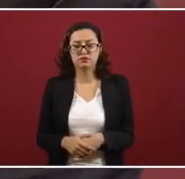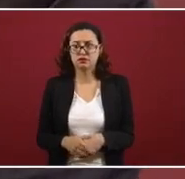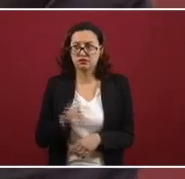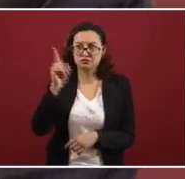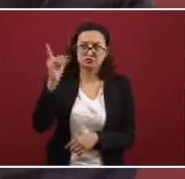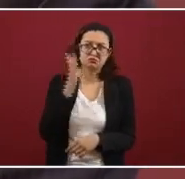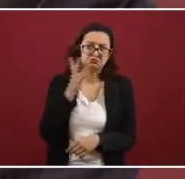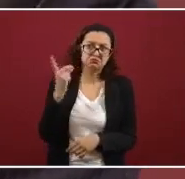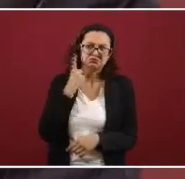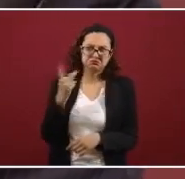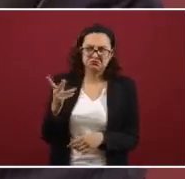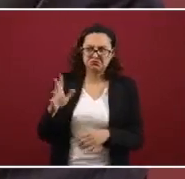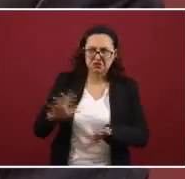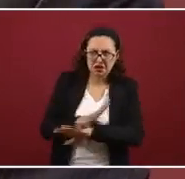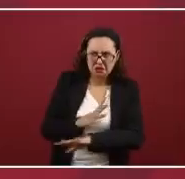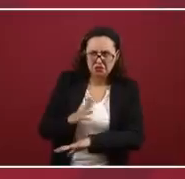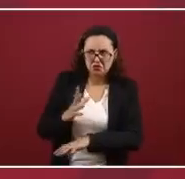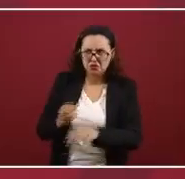reforma o acuerdo.